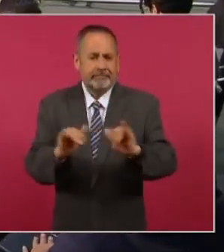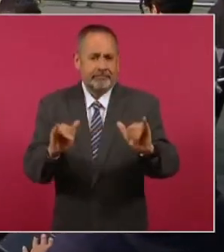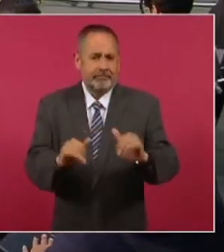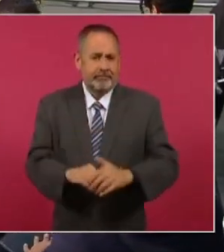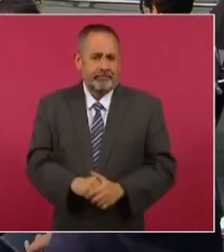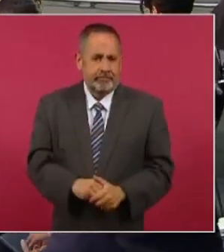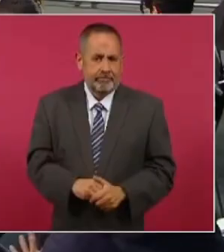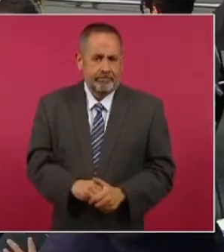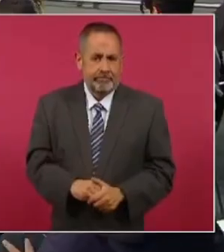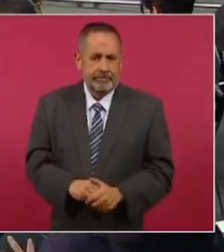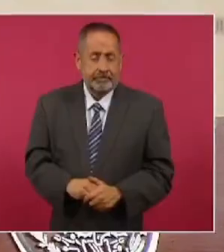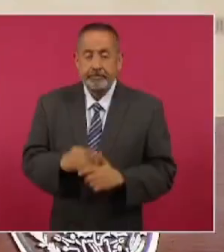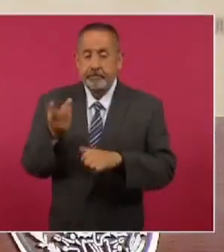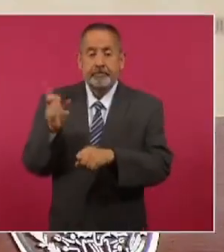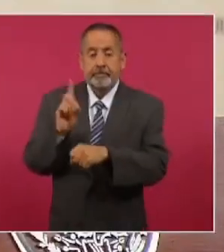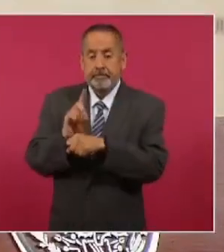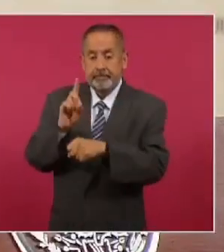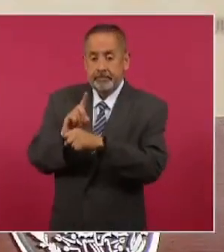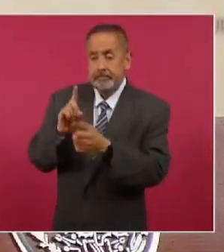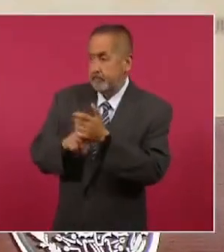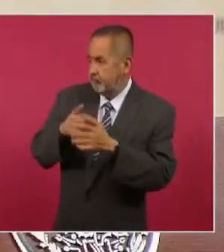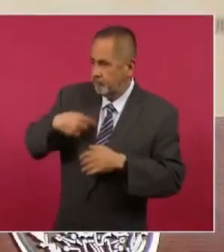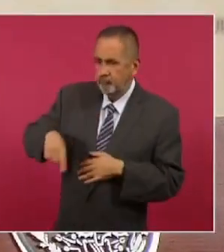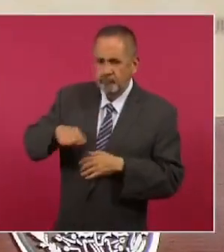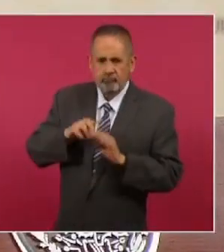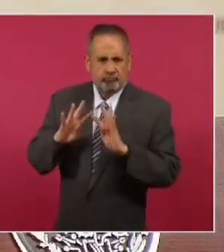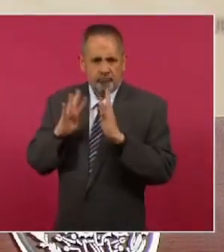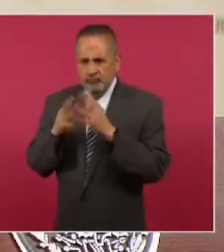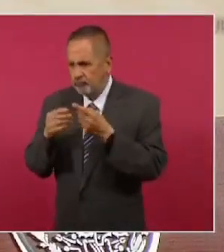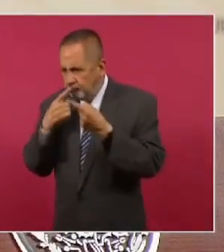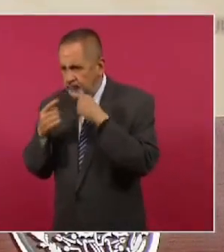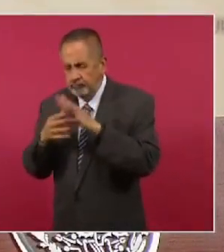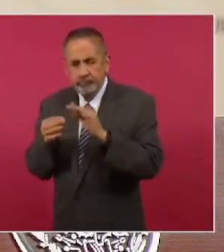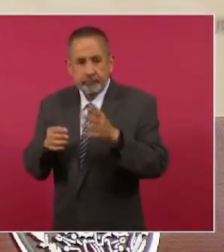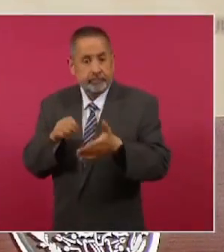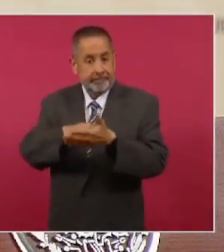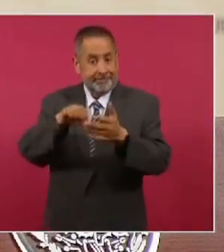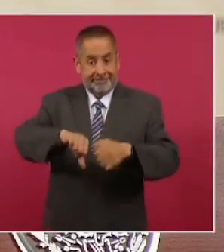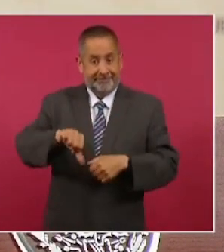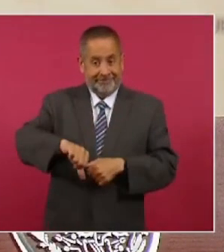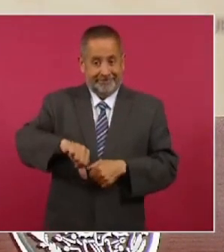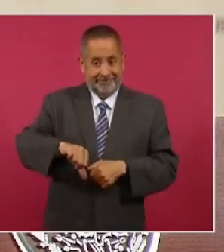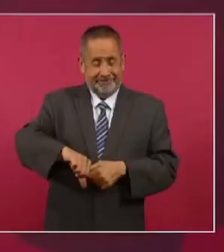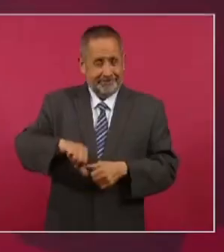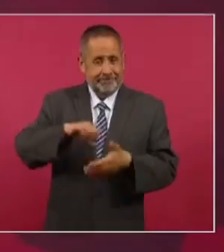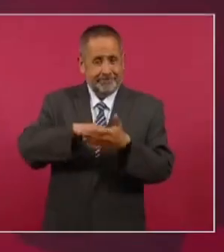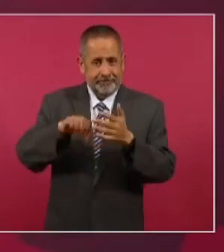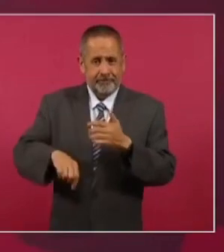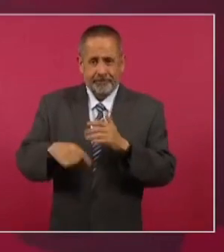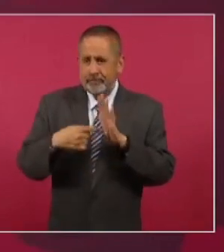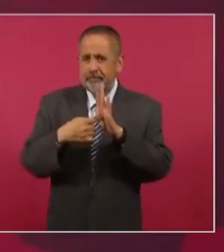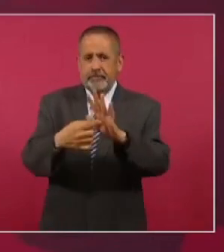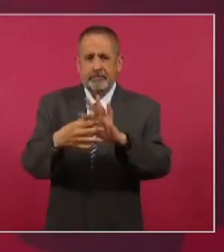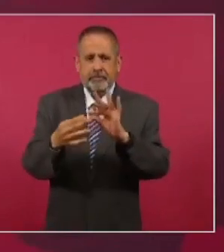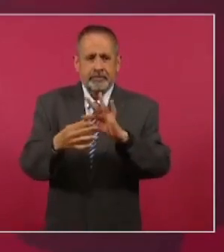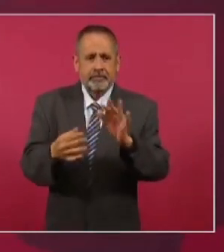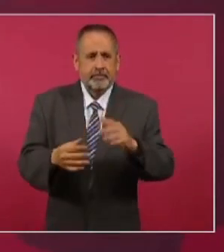y diariamente bueno hoy les puedo